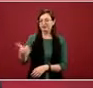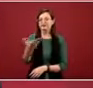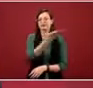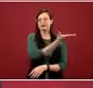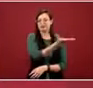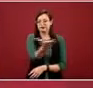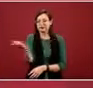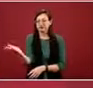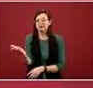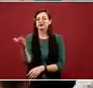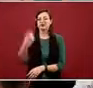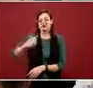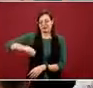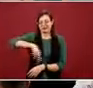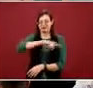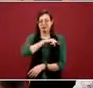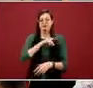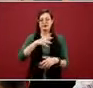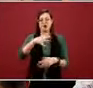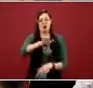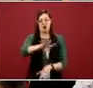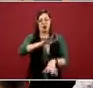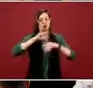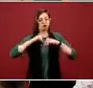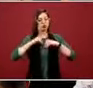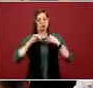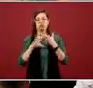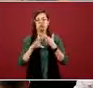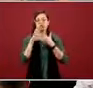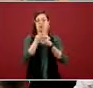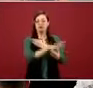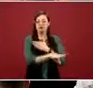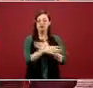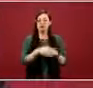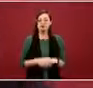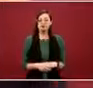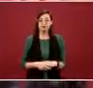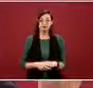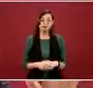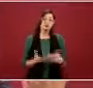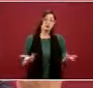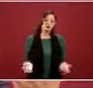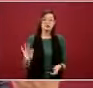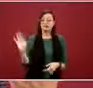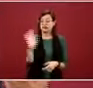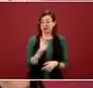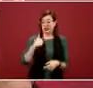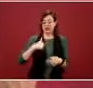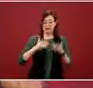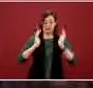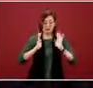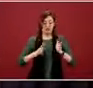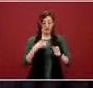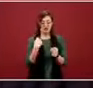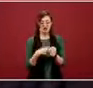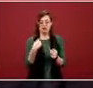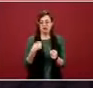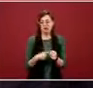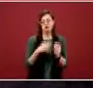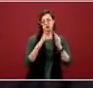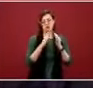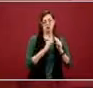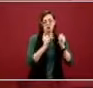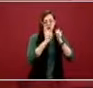nosotros, a que no nos contagiemos. Y eventualmente, si tenemos enfermedad, a que no contagiemos a otros. Hay que conservar